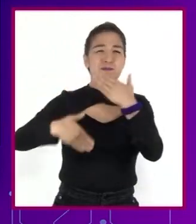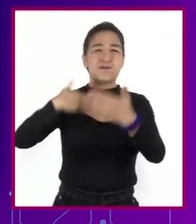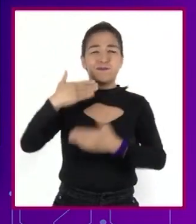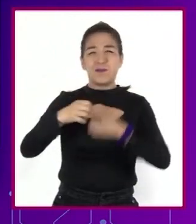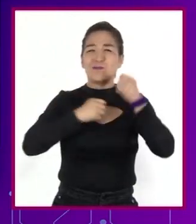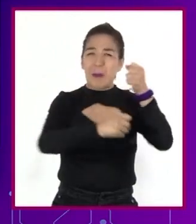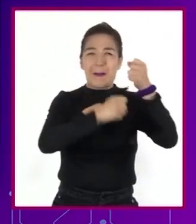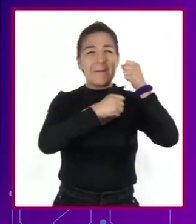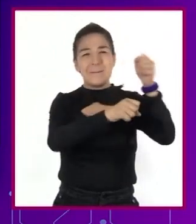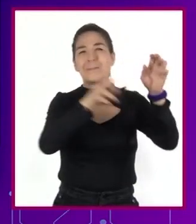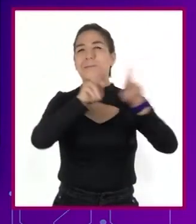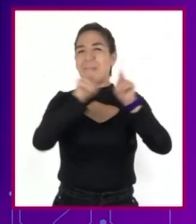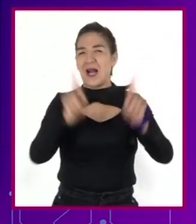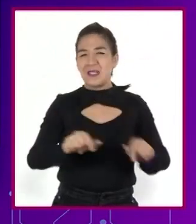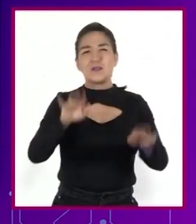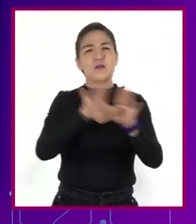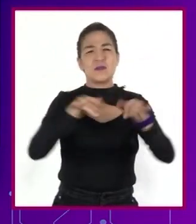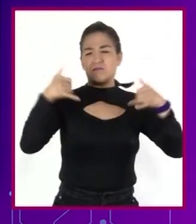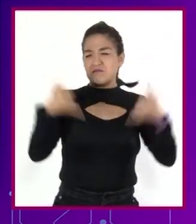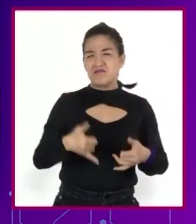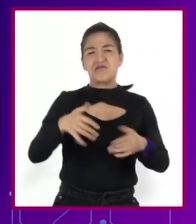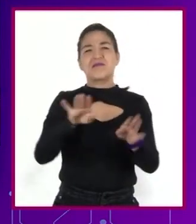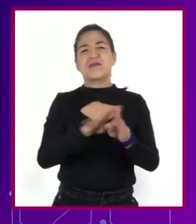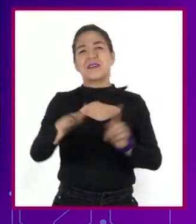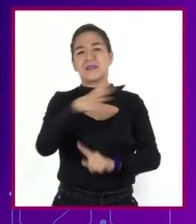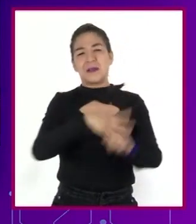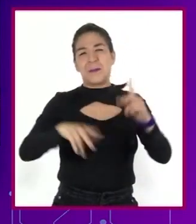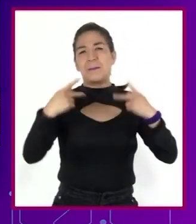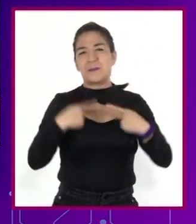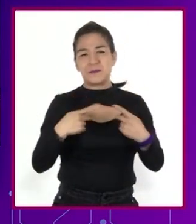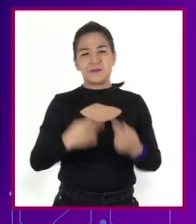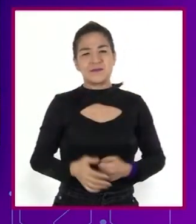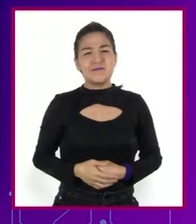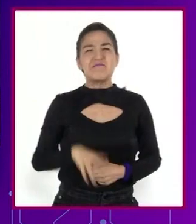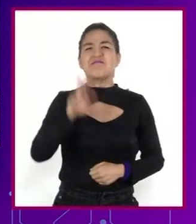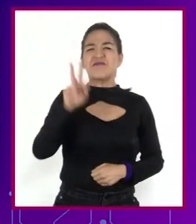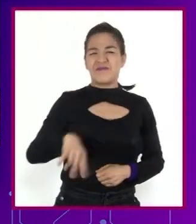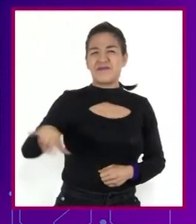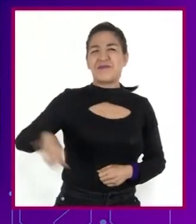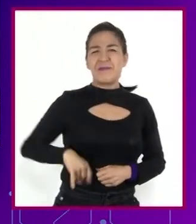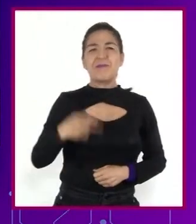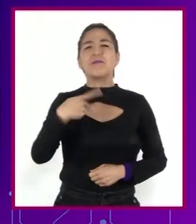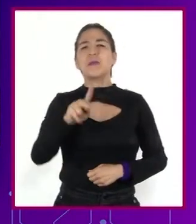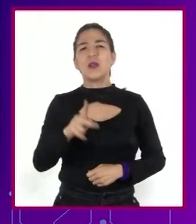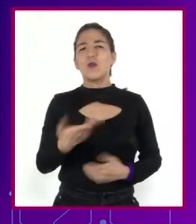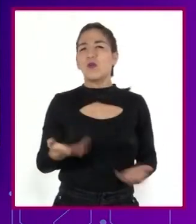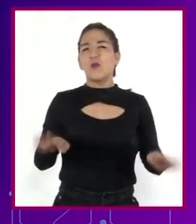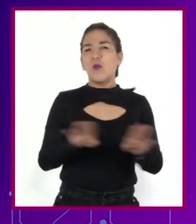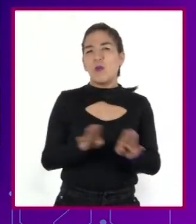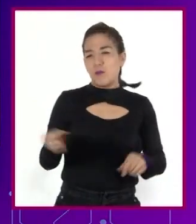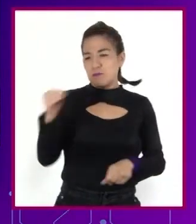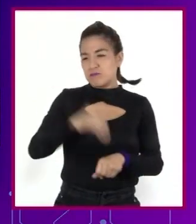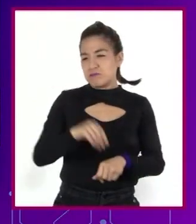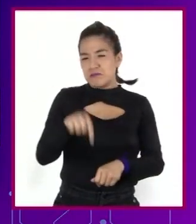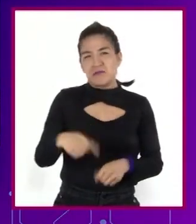protestas pacíficas y desobediencia civil. Qué interesante, pero ¿cómo aplicarlo en la vida